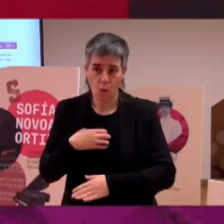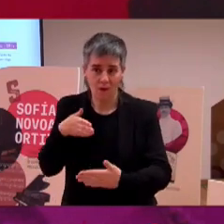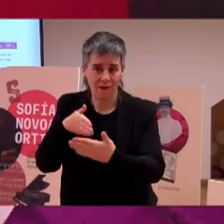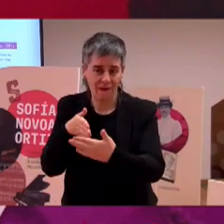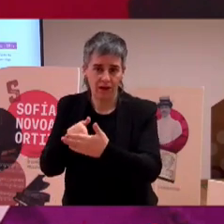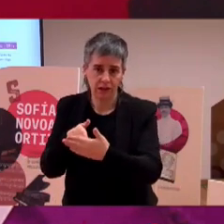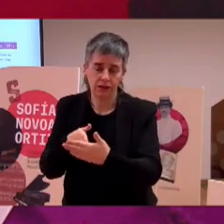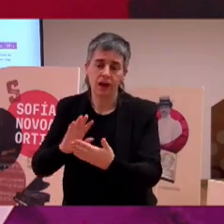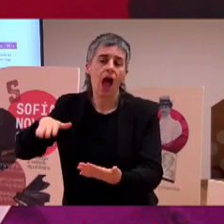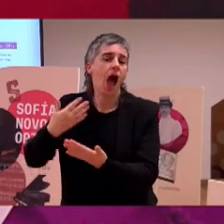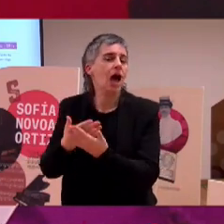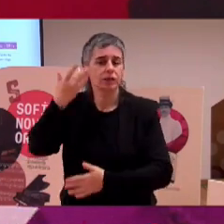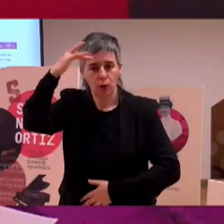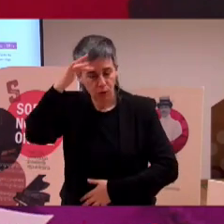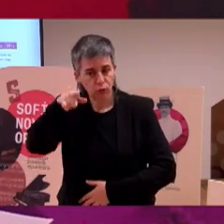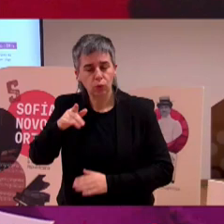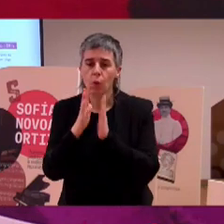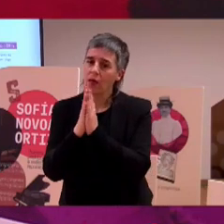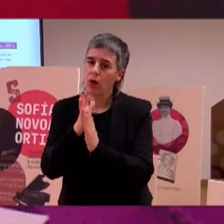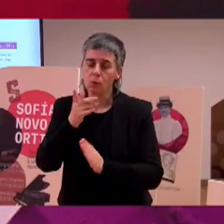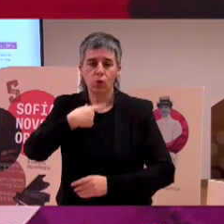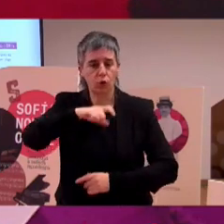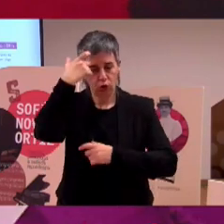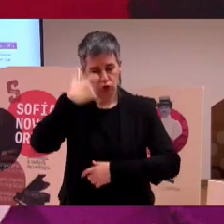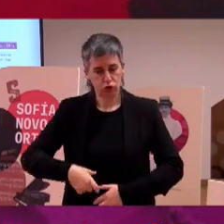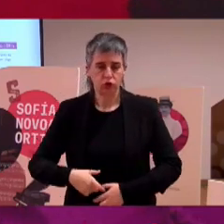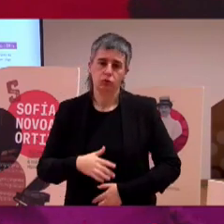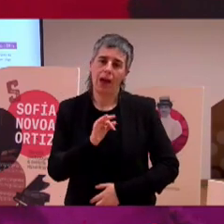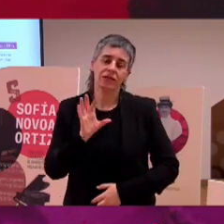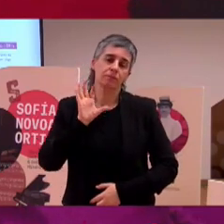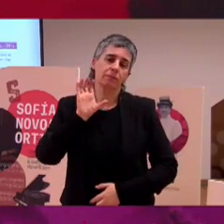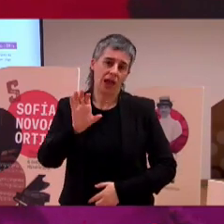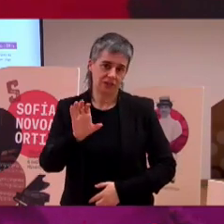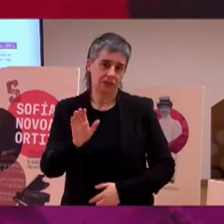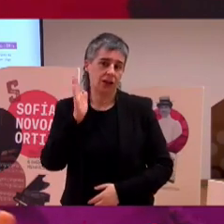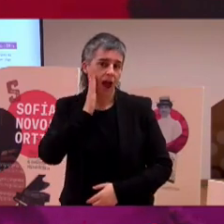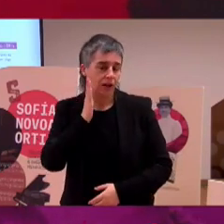Rece por nosotros y por mi pobre país. Con afecto, Sofía Novoa. Esa era